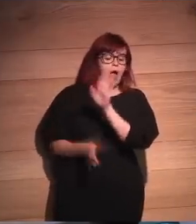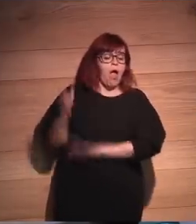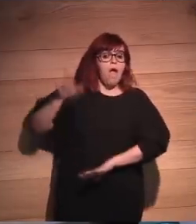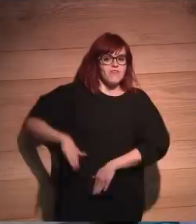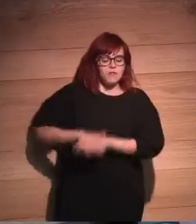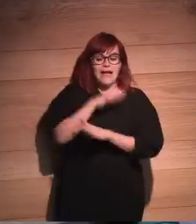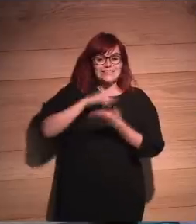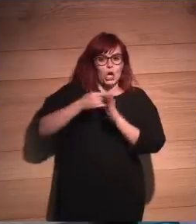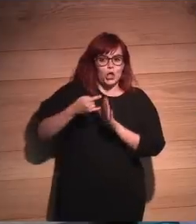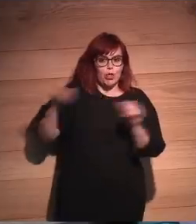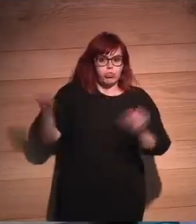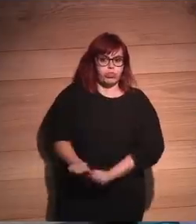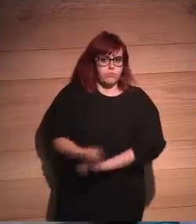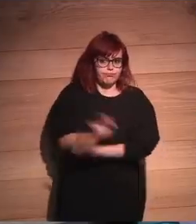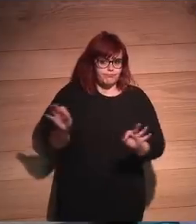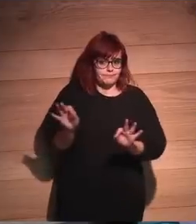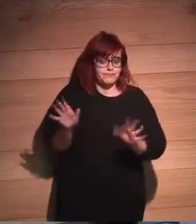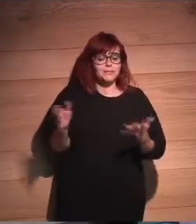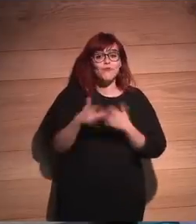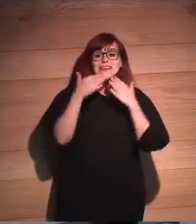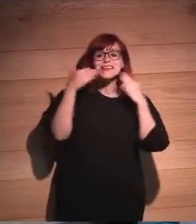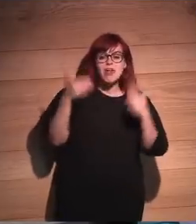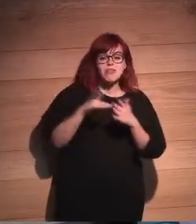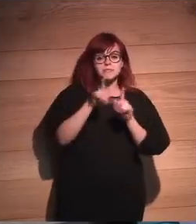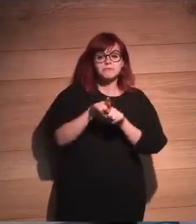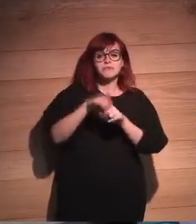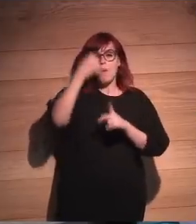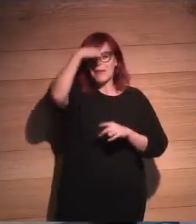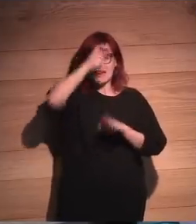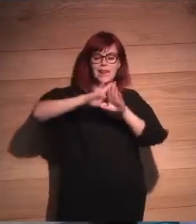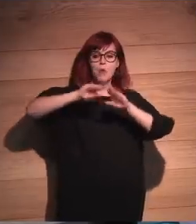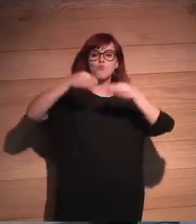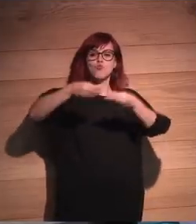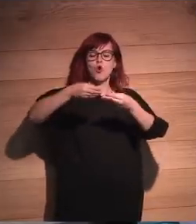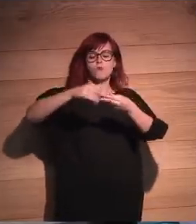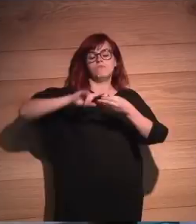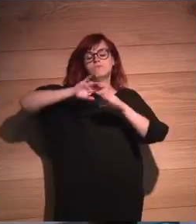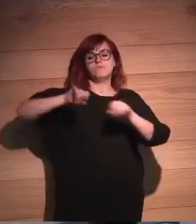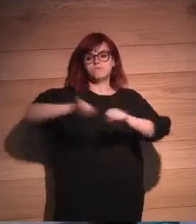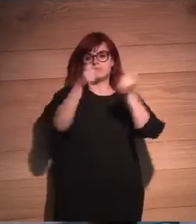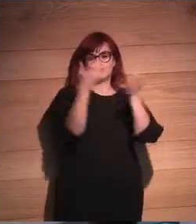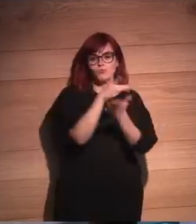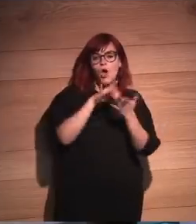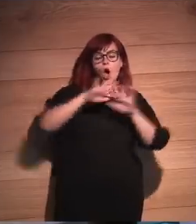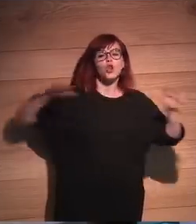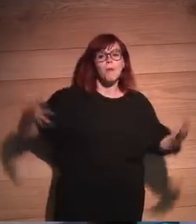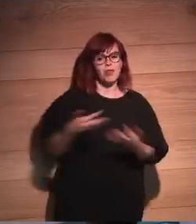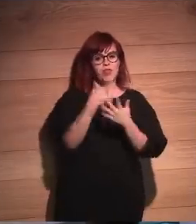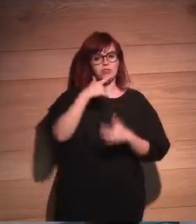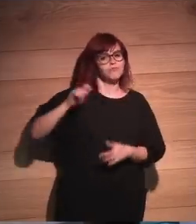fracasar esa tecnología. Así que, gracias a que cayó el muro de Berlín, hoy tenemos una globalización. Hubiera